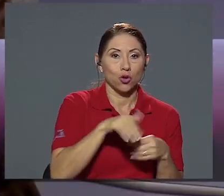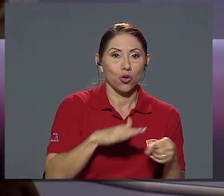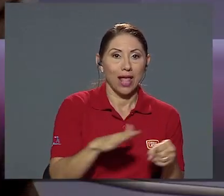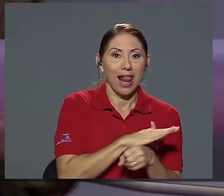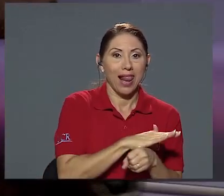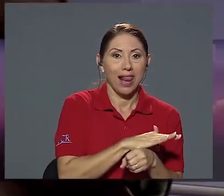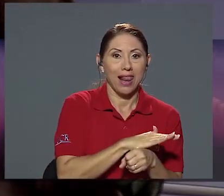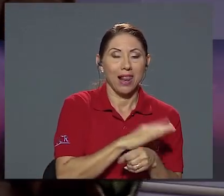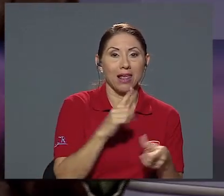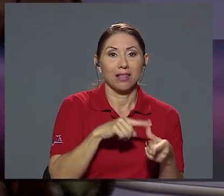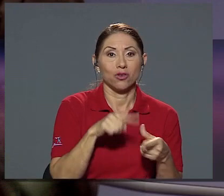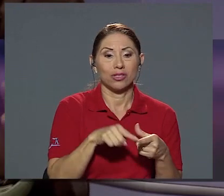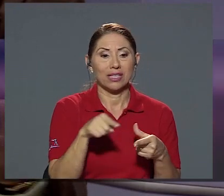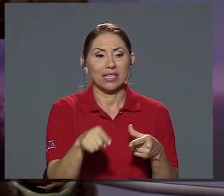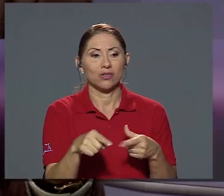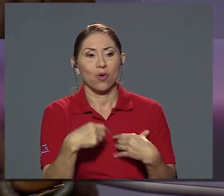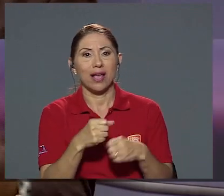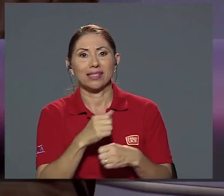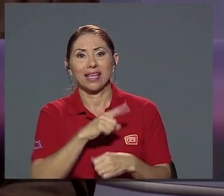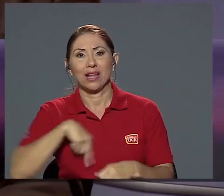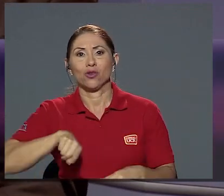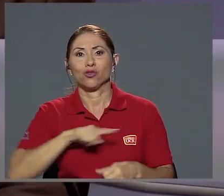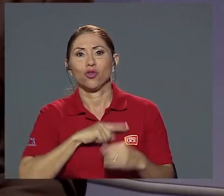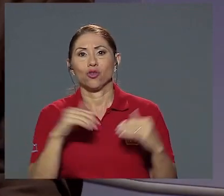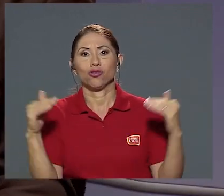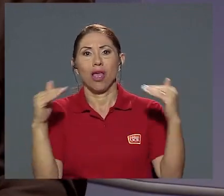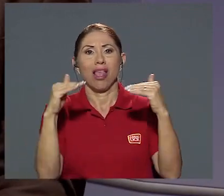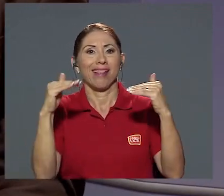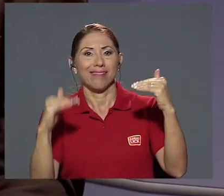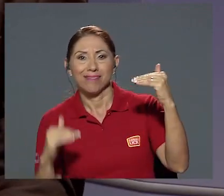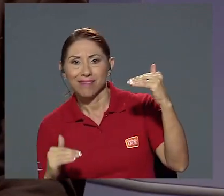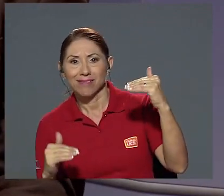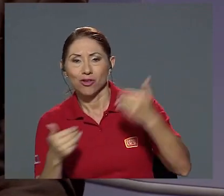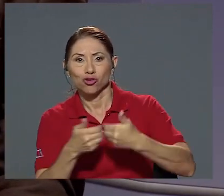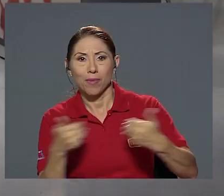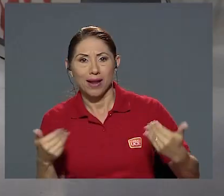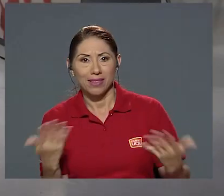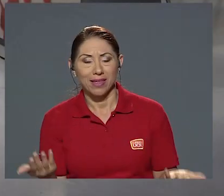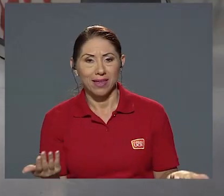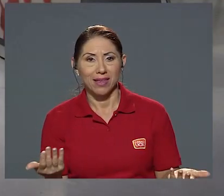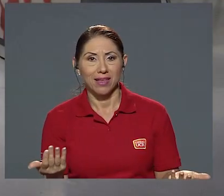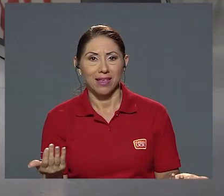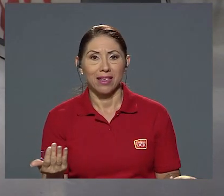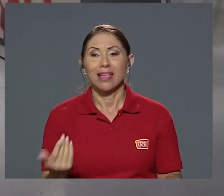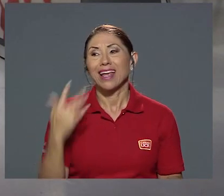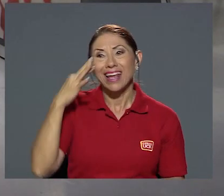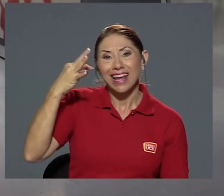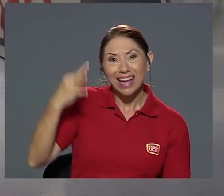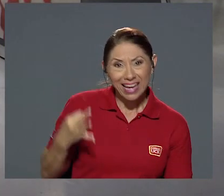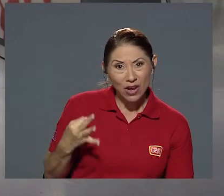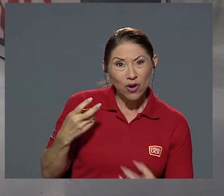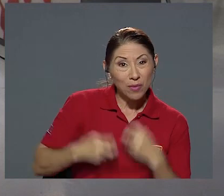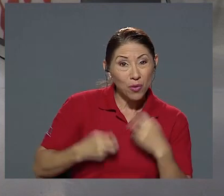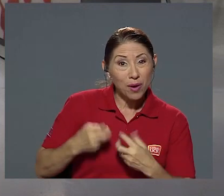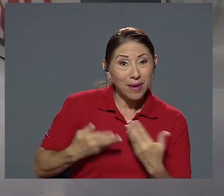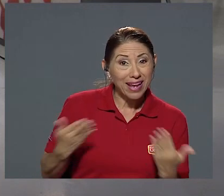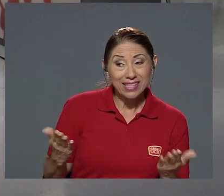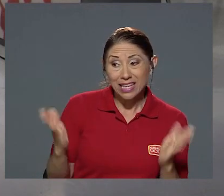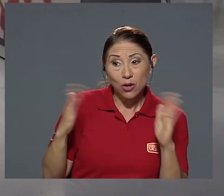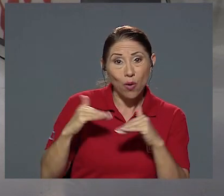total, de eso nos parte. Y sin esperanzas de cambio. Creo que el gran problema es sin las esperanzas de cambio, porque